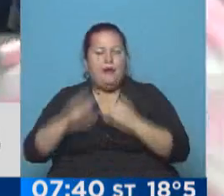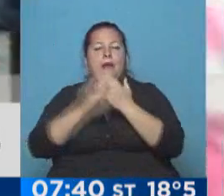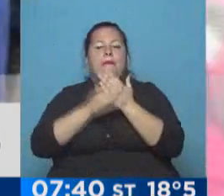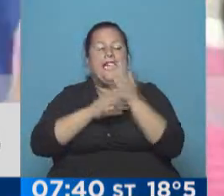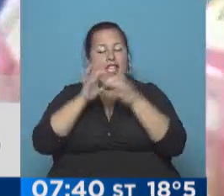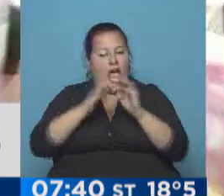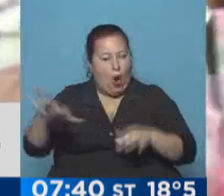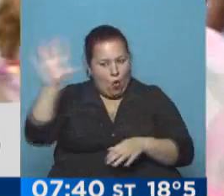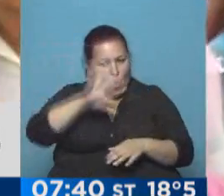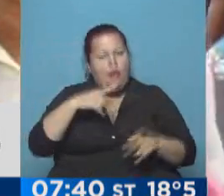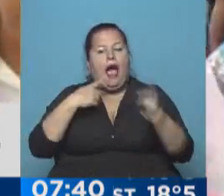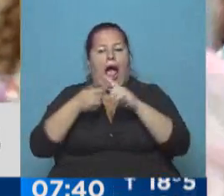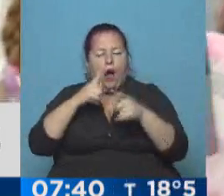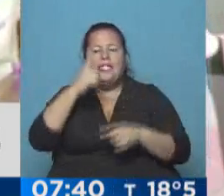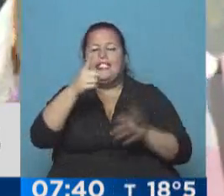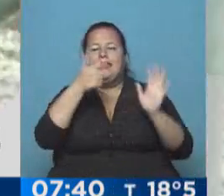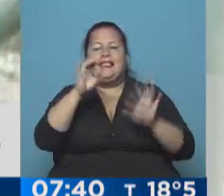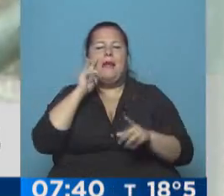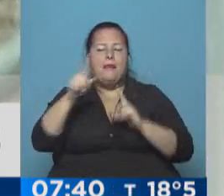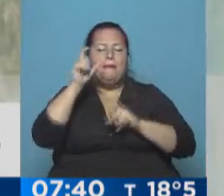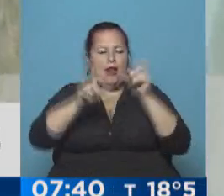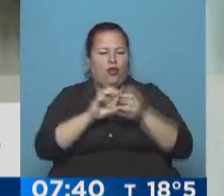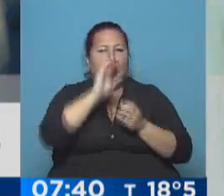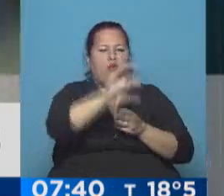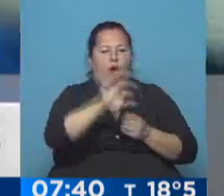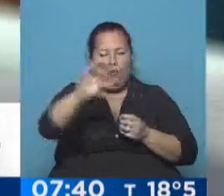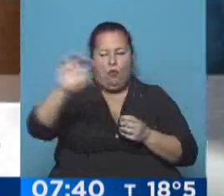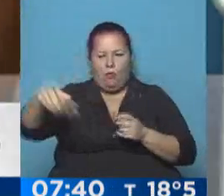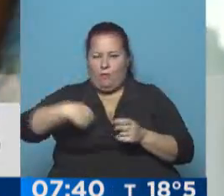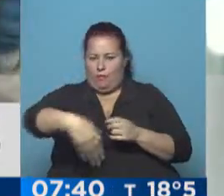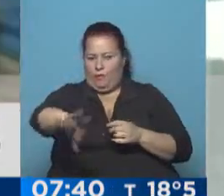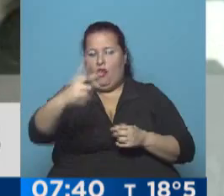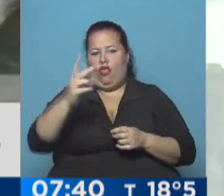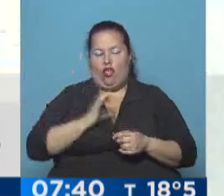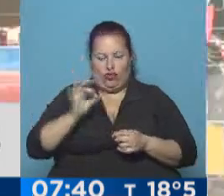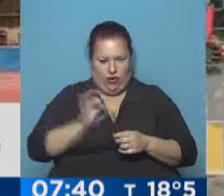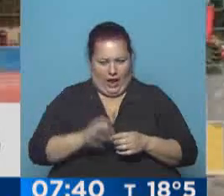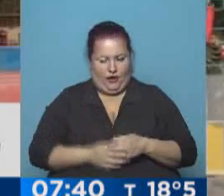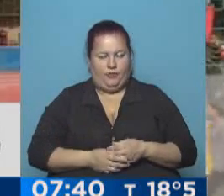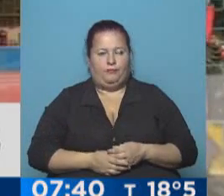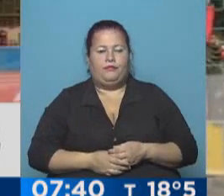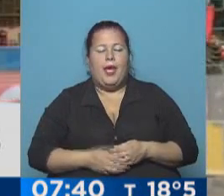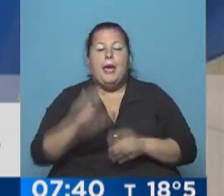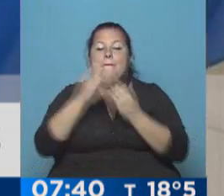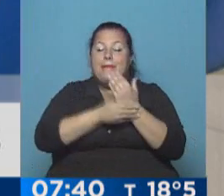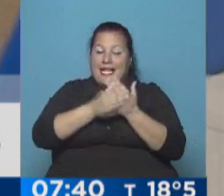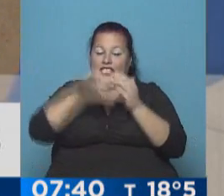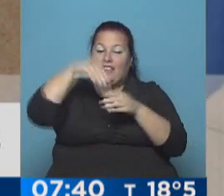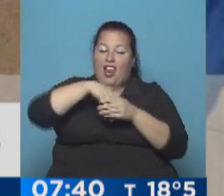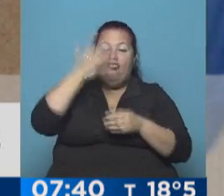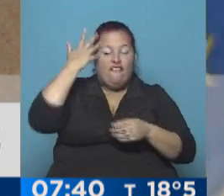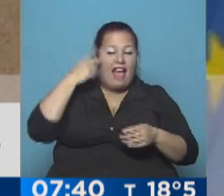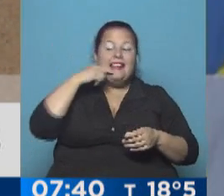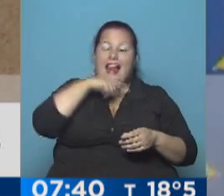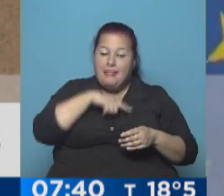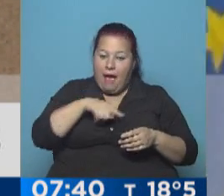Europea acordaron repartirse 160.000 refugiados en los próximos 2 años. Los ministros del Interior de Francia y